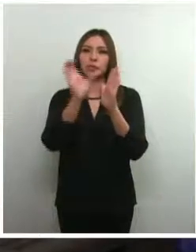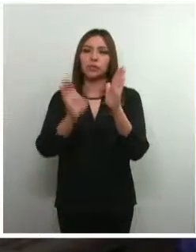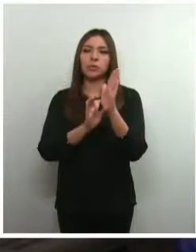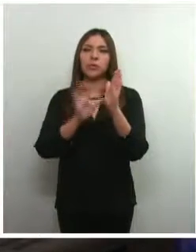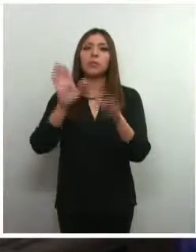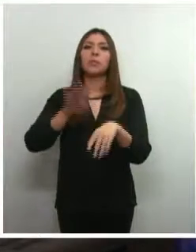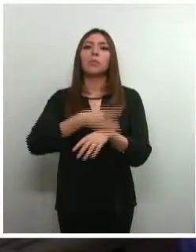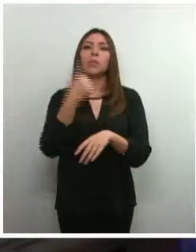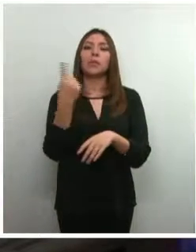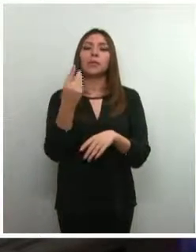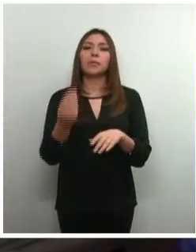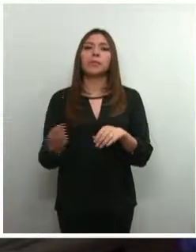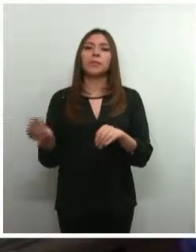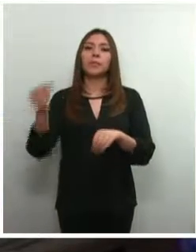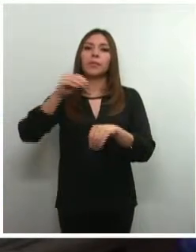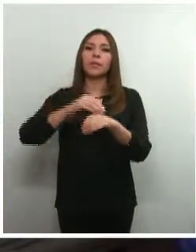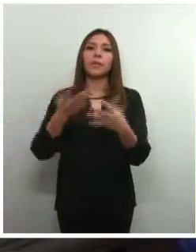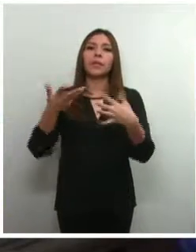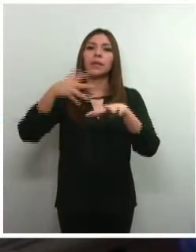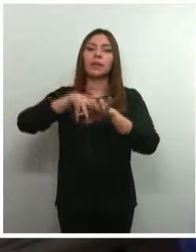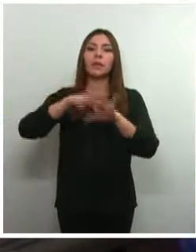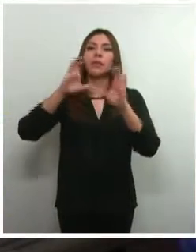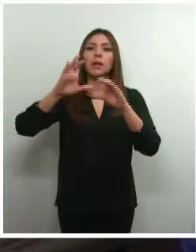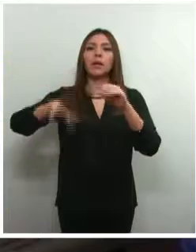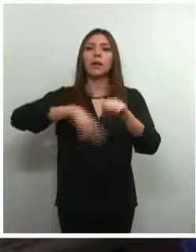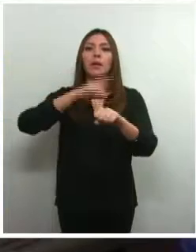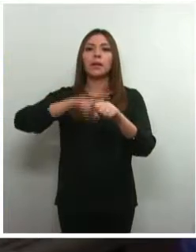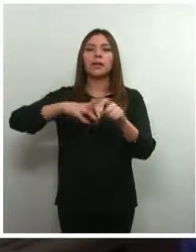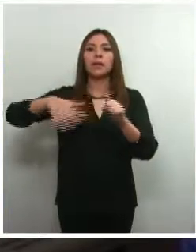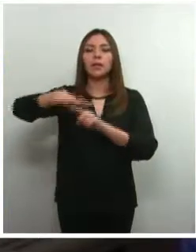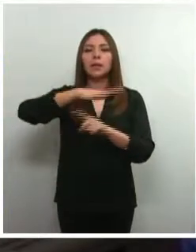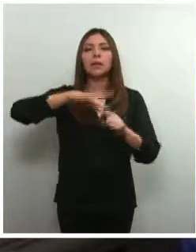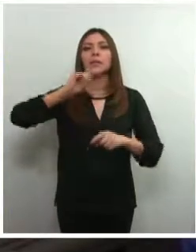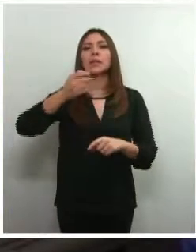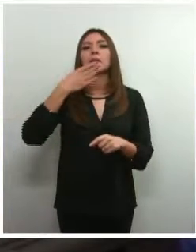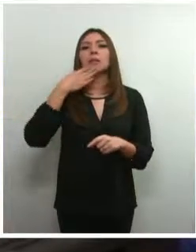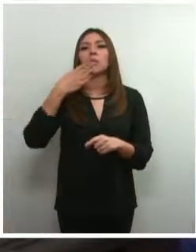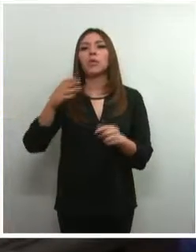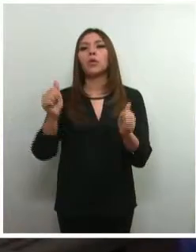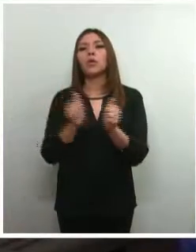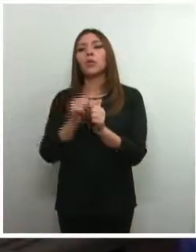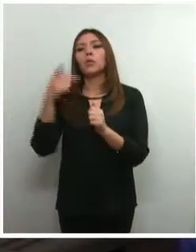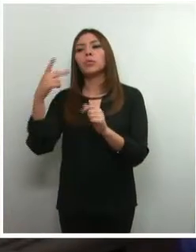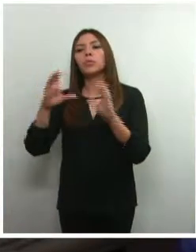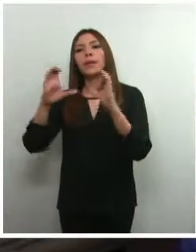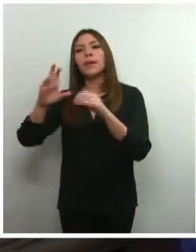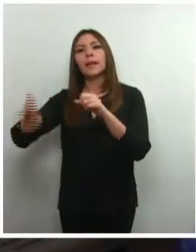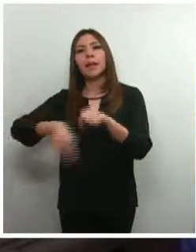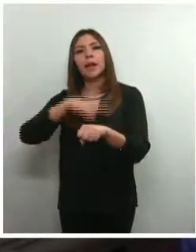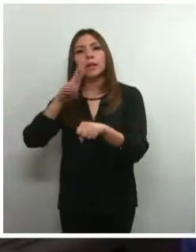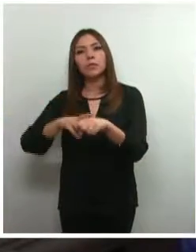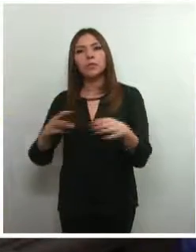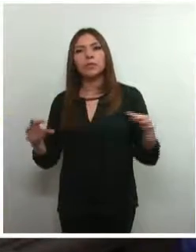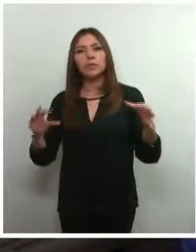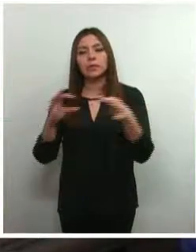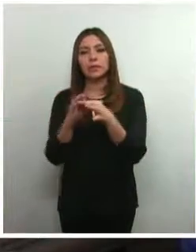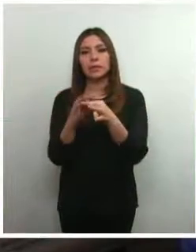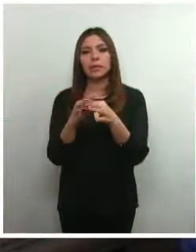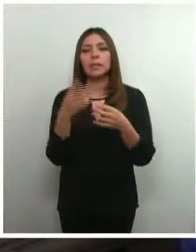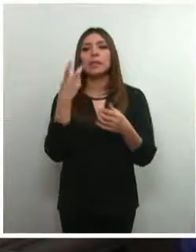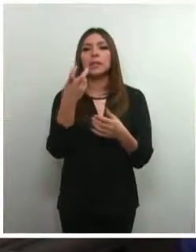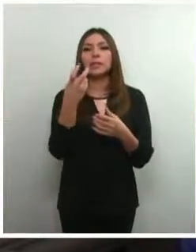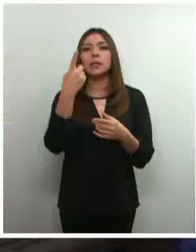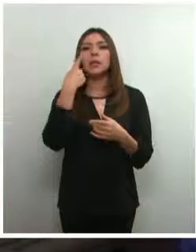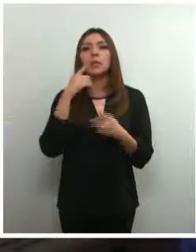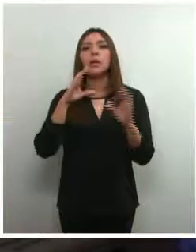que incorpora el concepto de medio ambiente armónico con la naturaleza, lo que responde a una visión